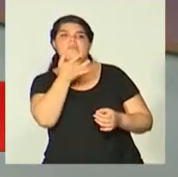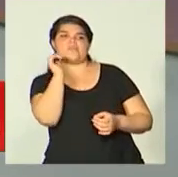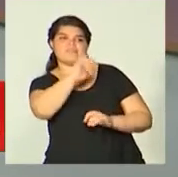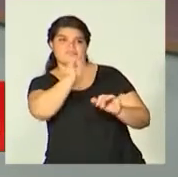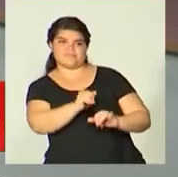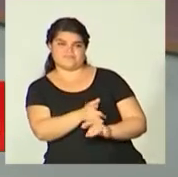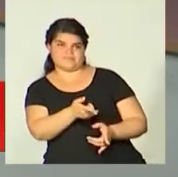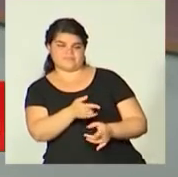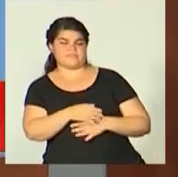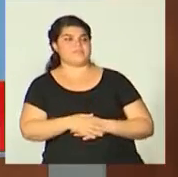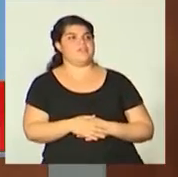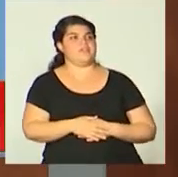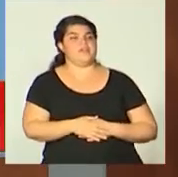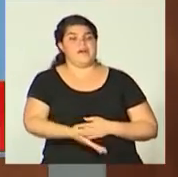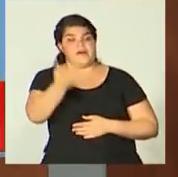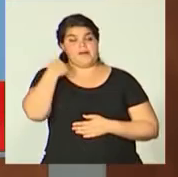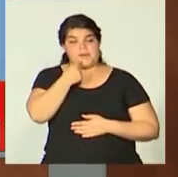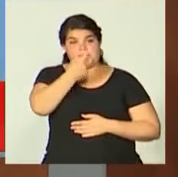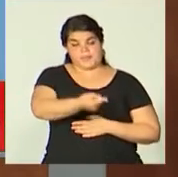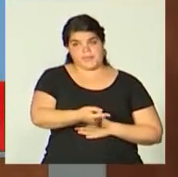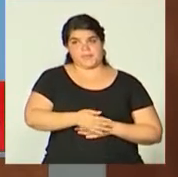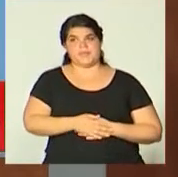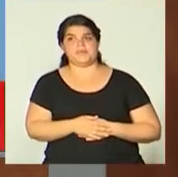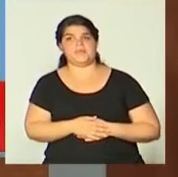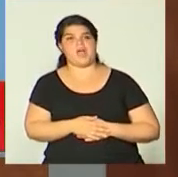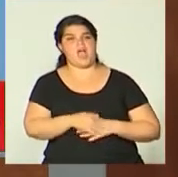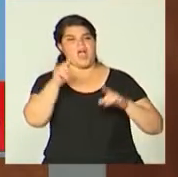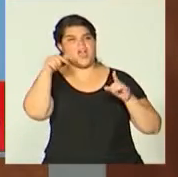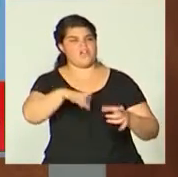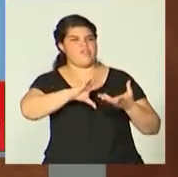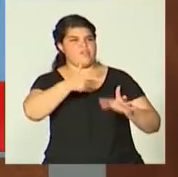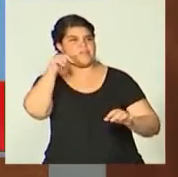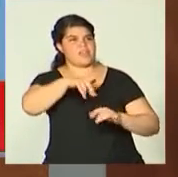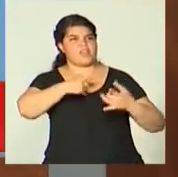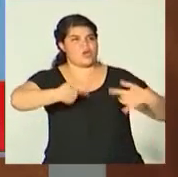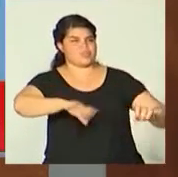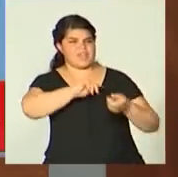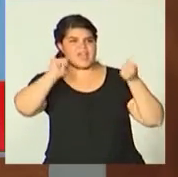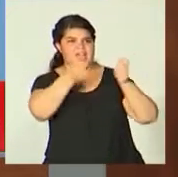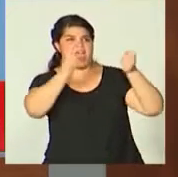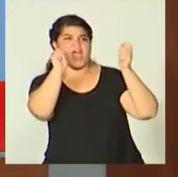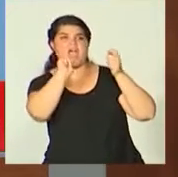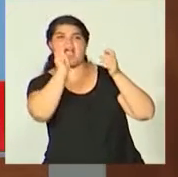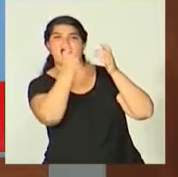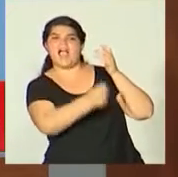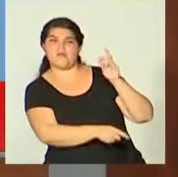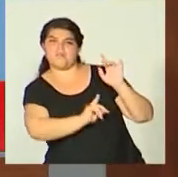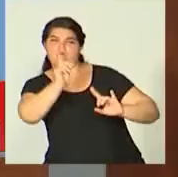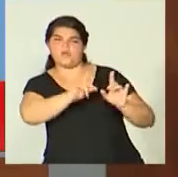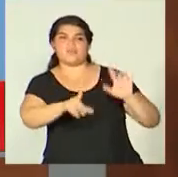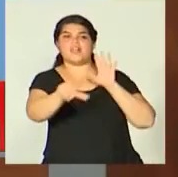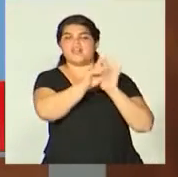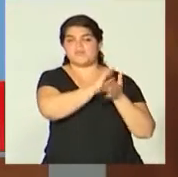decías que este tema ha tenido mucha visualización en los medios de comunicación que han cambiado muchas cosas lo que ha habido nuevas